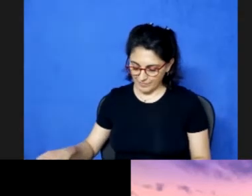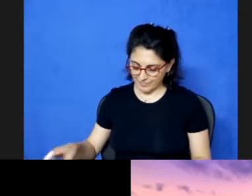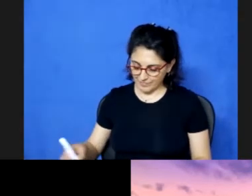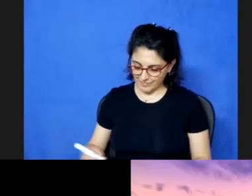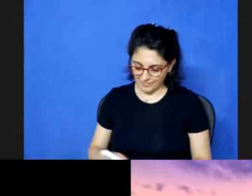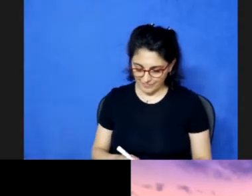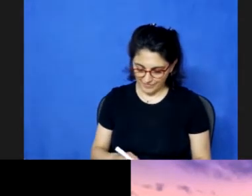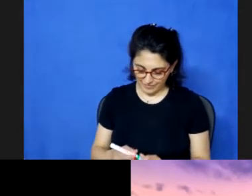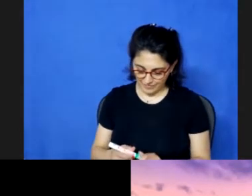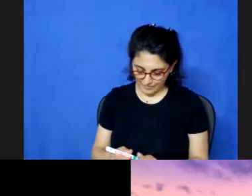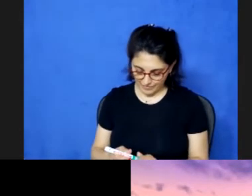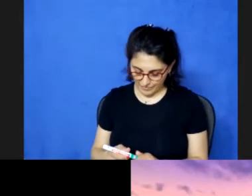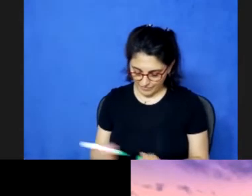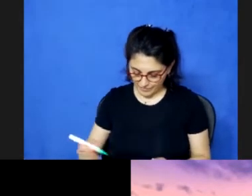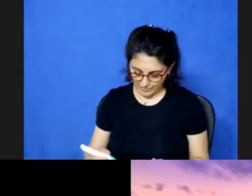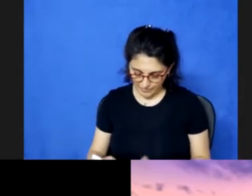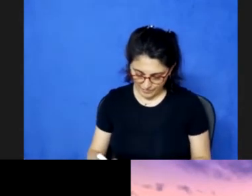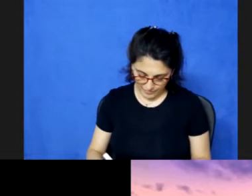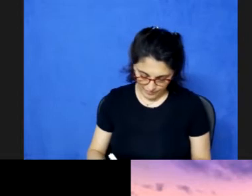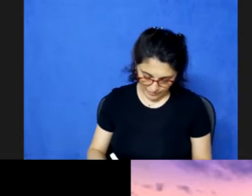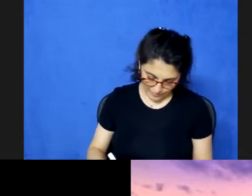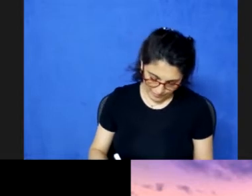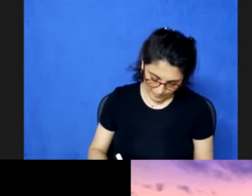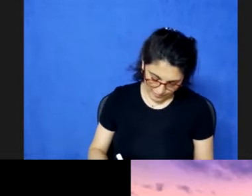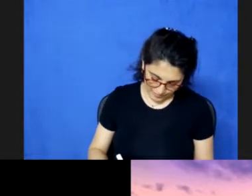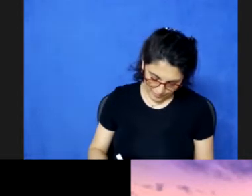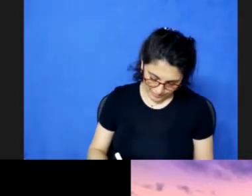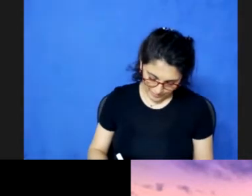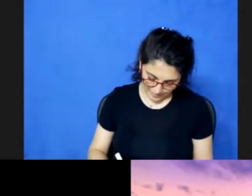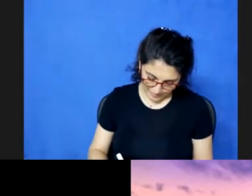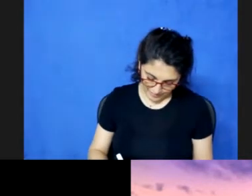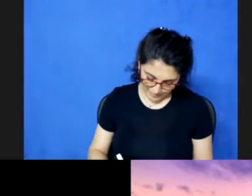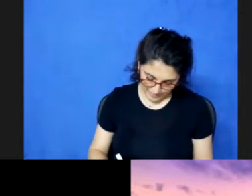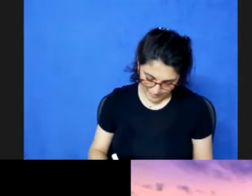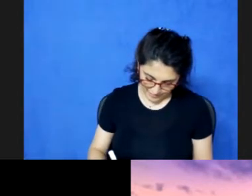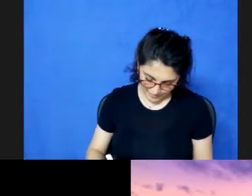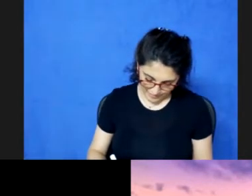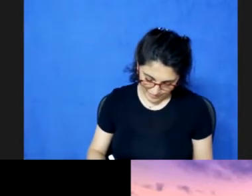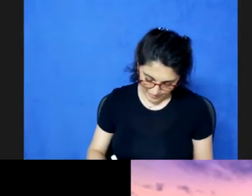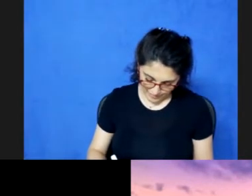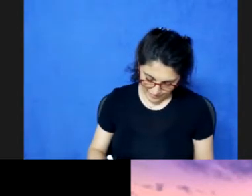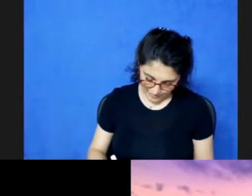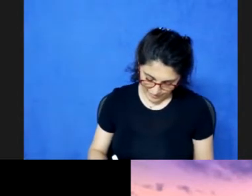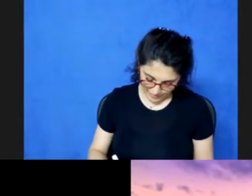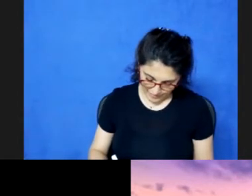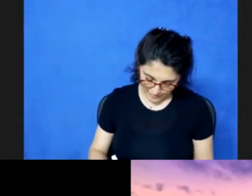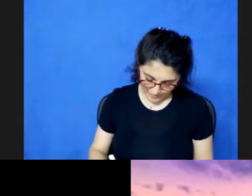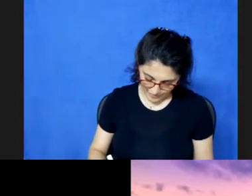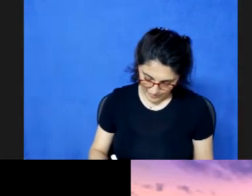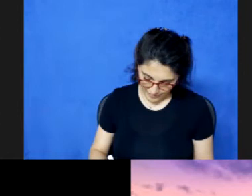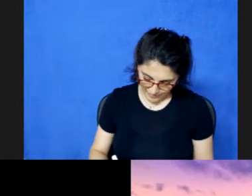tu casa, tranquilo, que es como si la casa fuese un refugio. Me parece